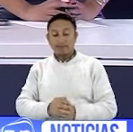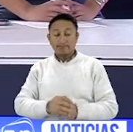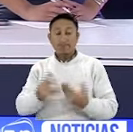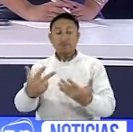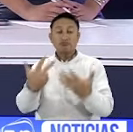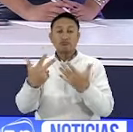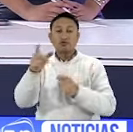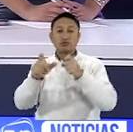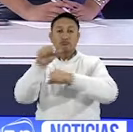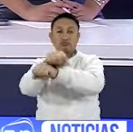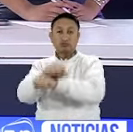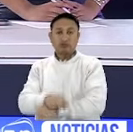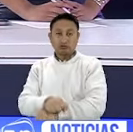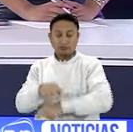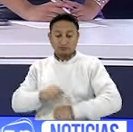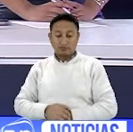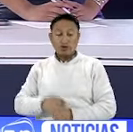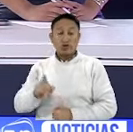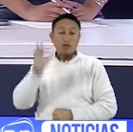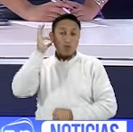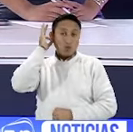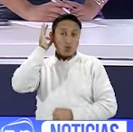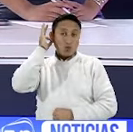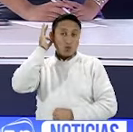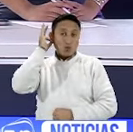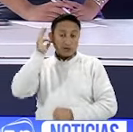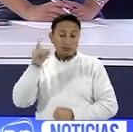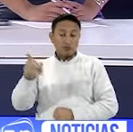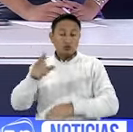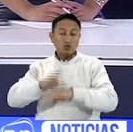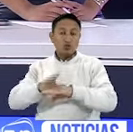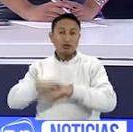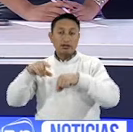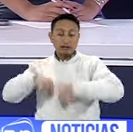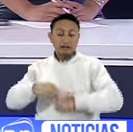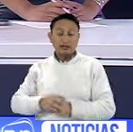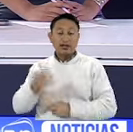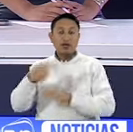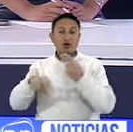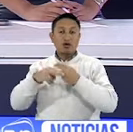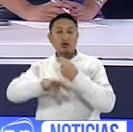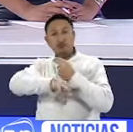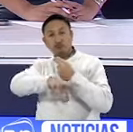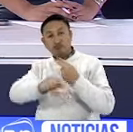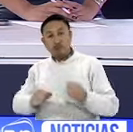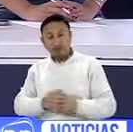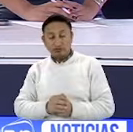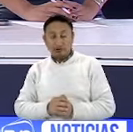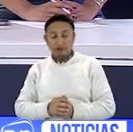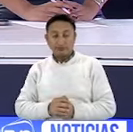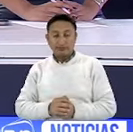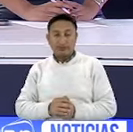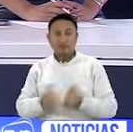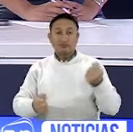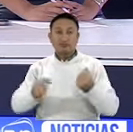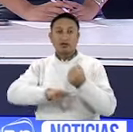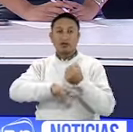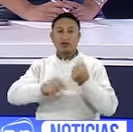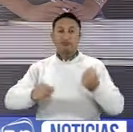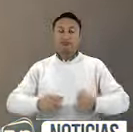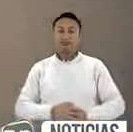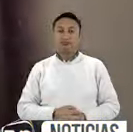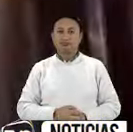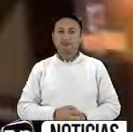8 detenidos, entre ellos una mujer, quienes estarían implicados en extorsiones, robo a unidades económicas y vehículos.